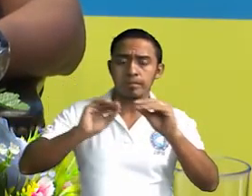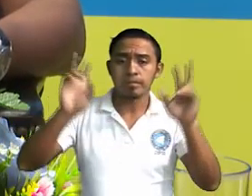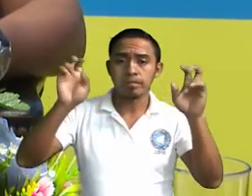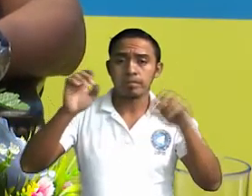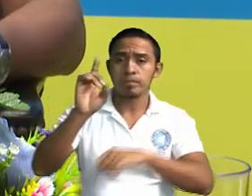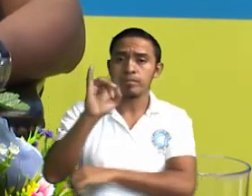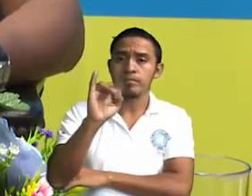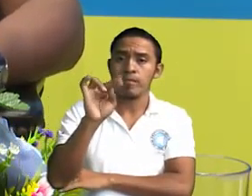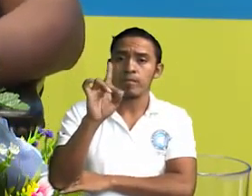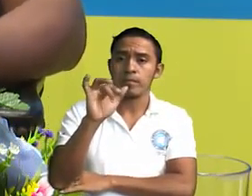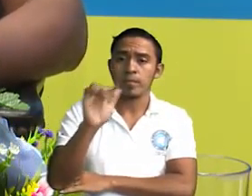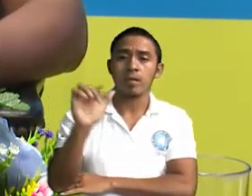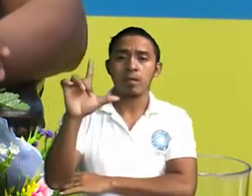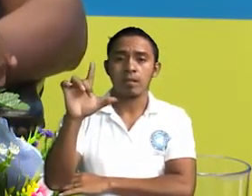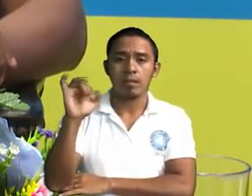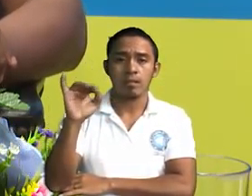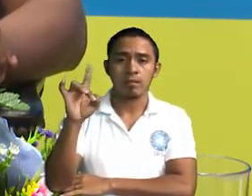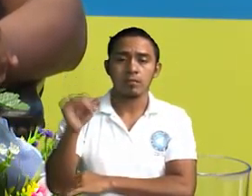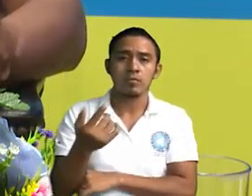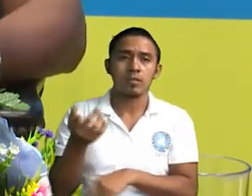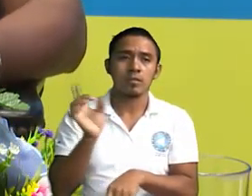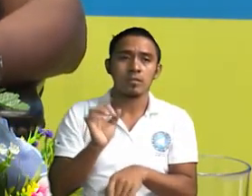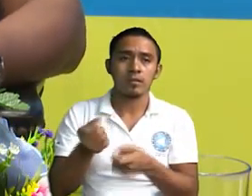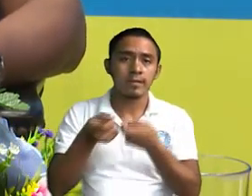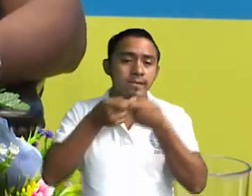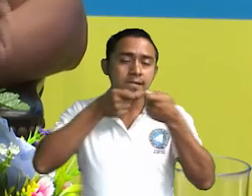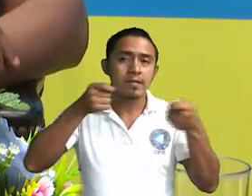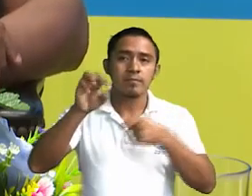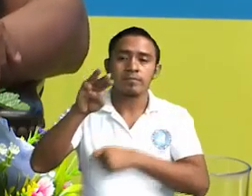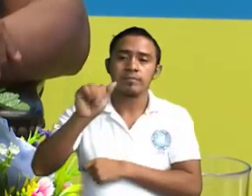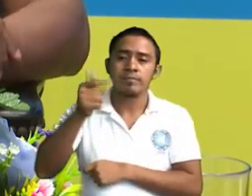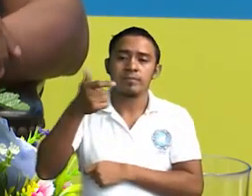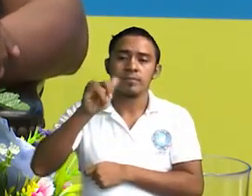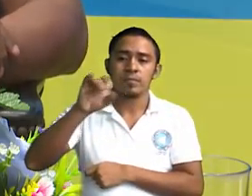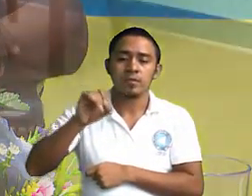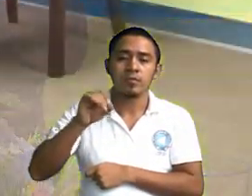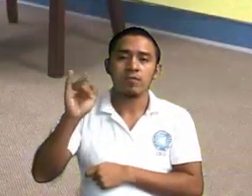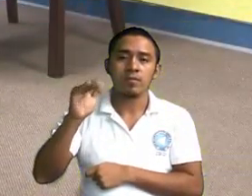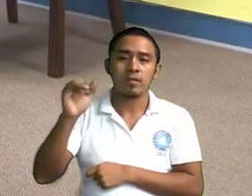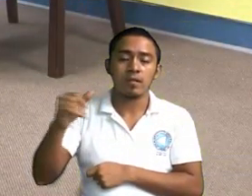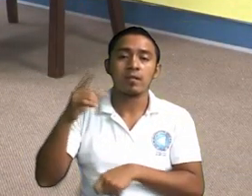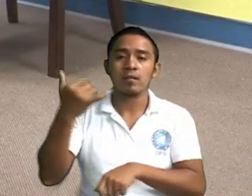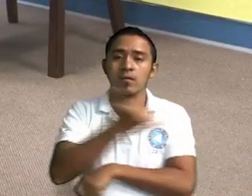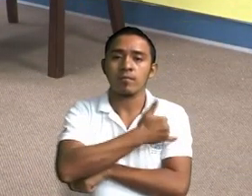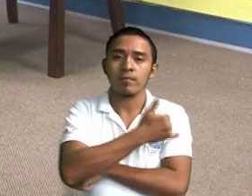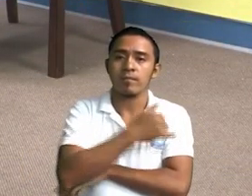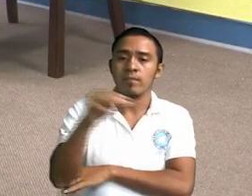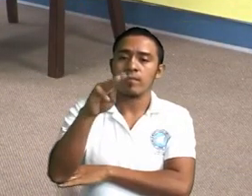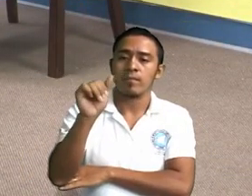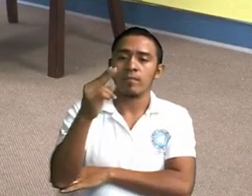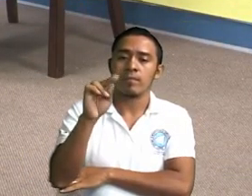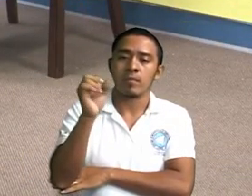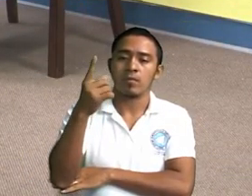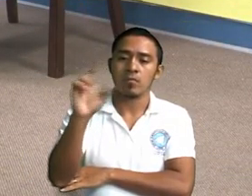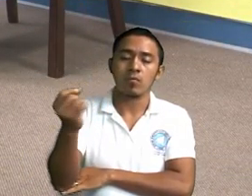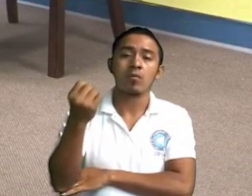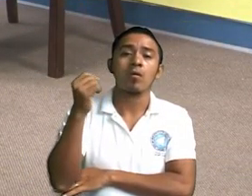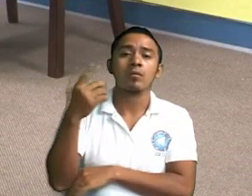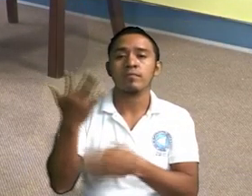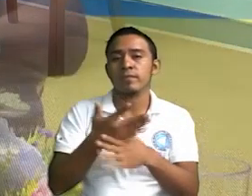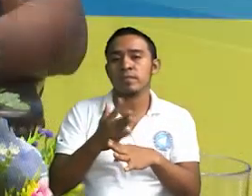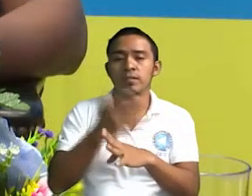de indira lindo quien en cirujano maxilofacial así del hospital de referencia nacional manolo morales sobre la prevención de las enfermedades